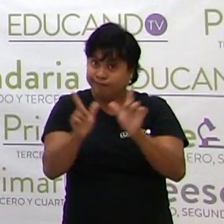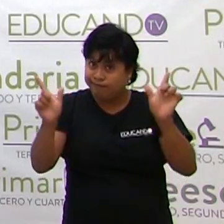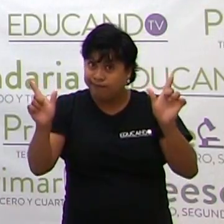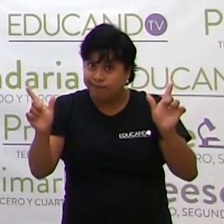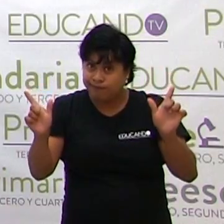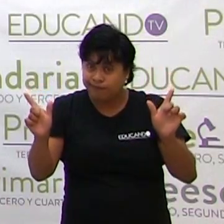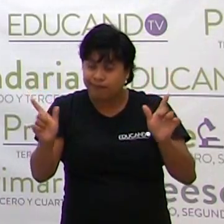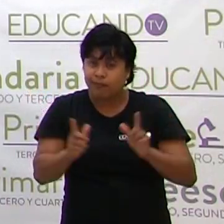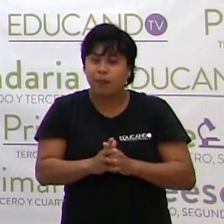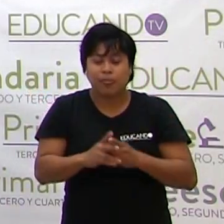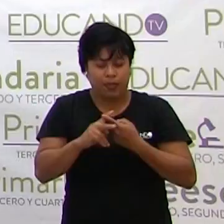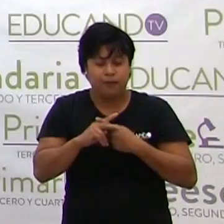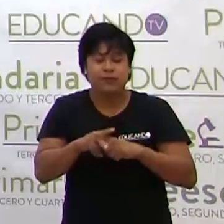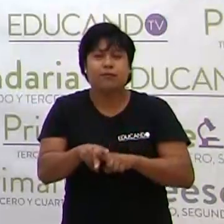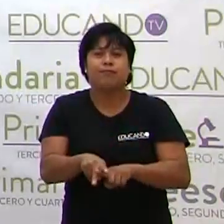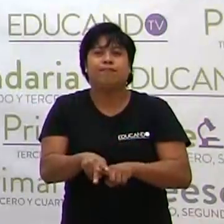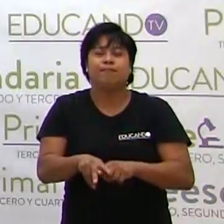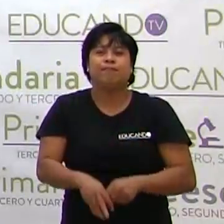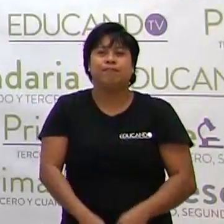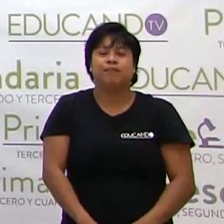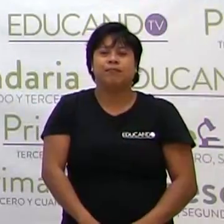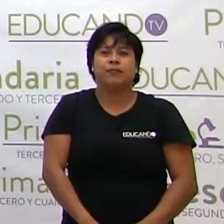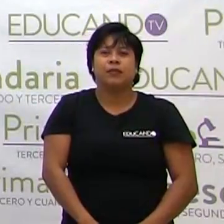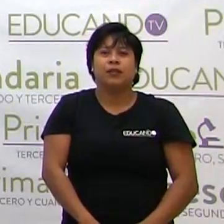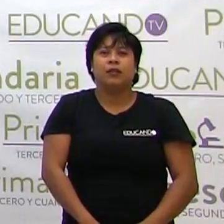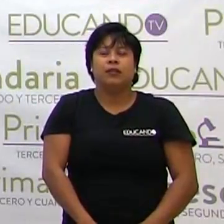listos? Comenzamos.